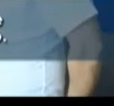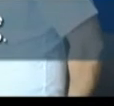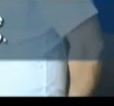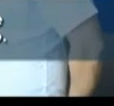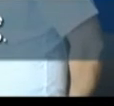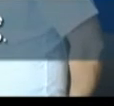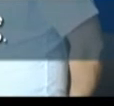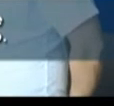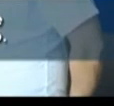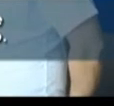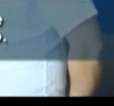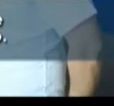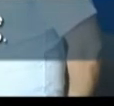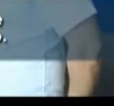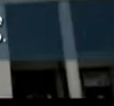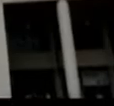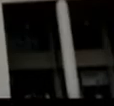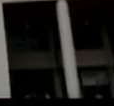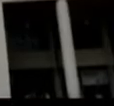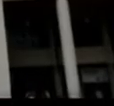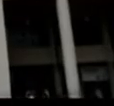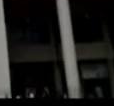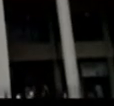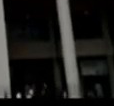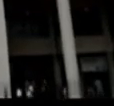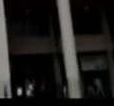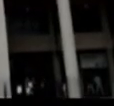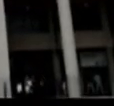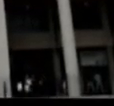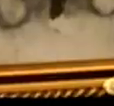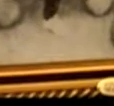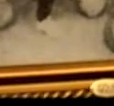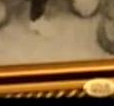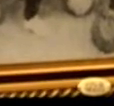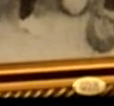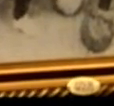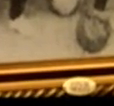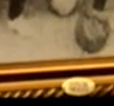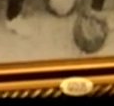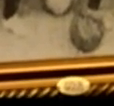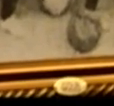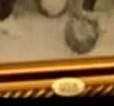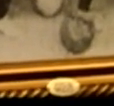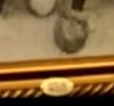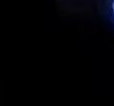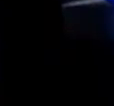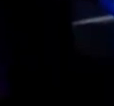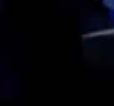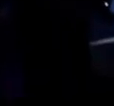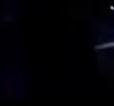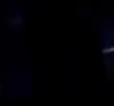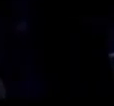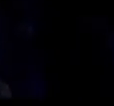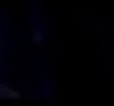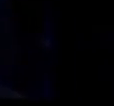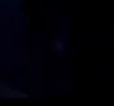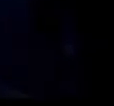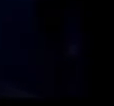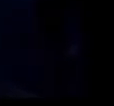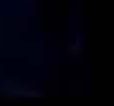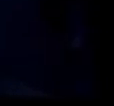conseguido edifica propia historia de impresión de brasil para el mundo el museo del fútbol una visita que enriquecer a nuestra sapiencia futbolística